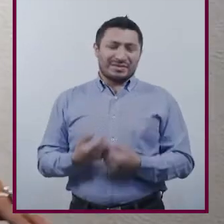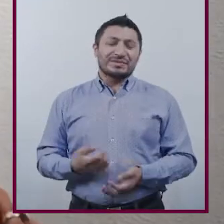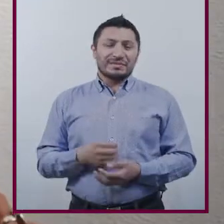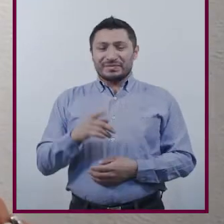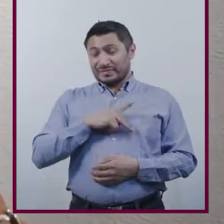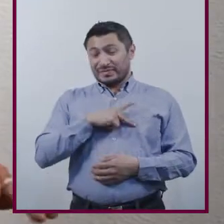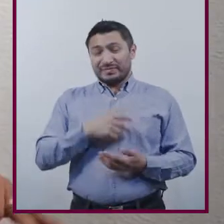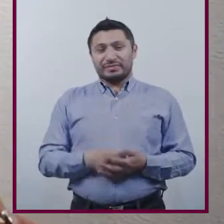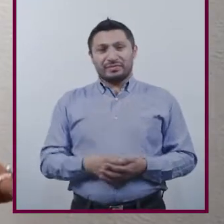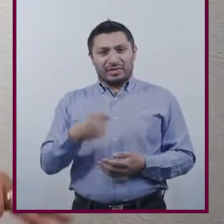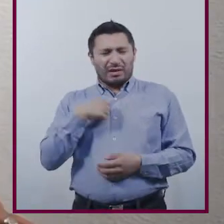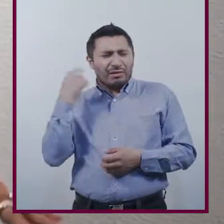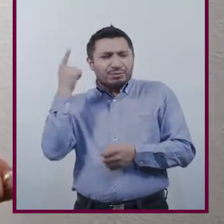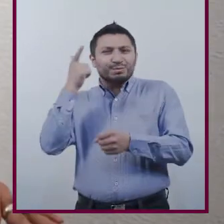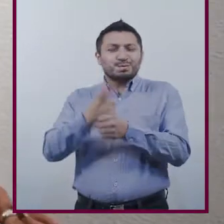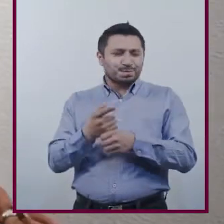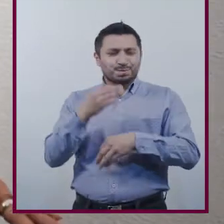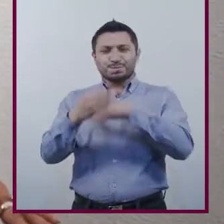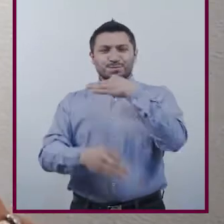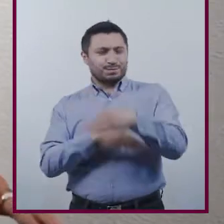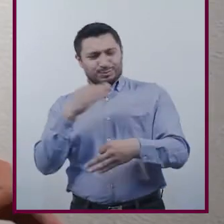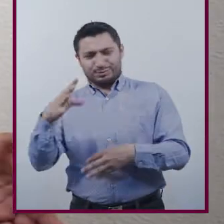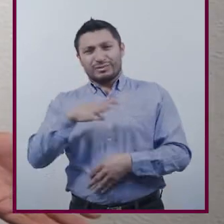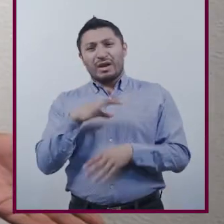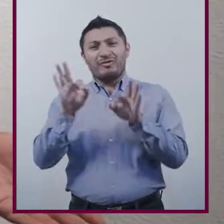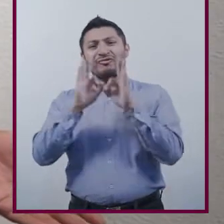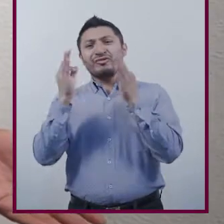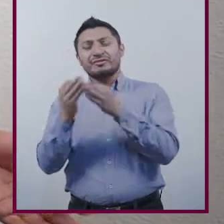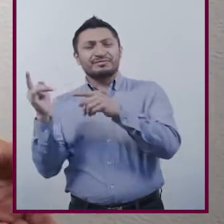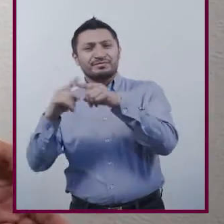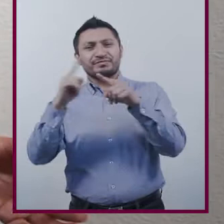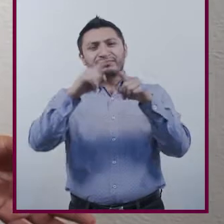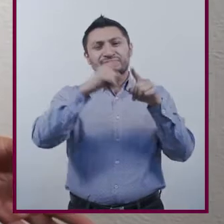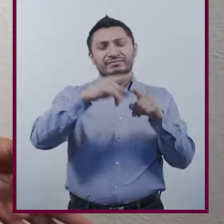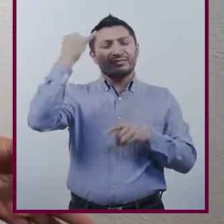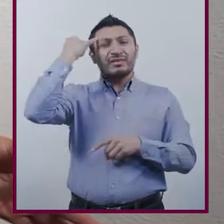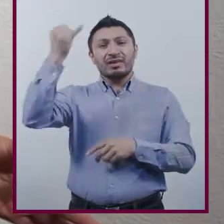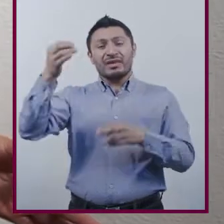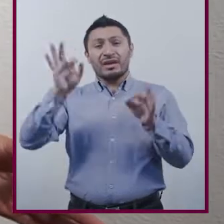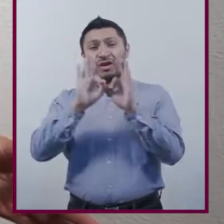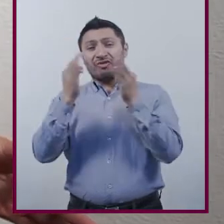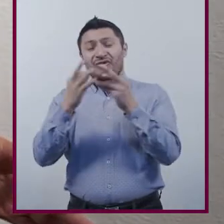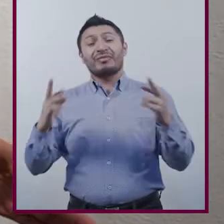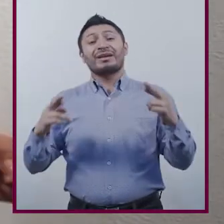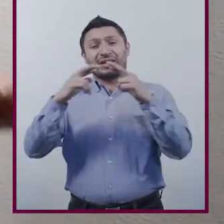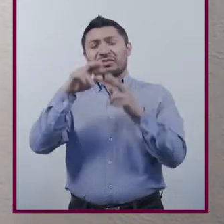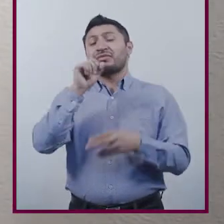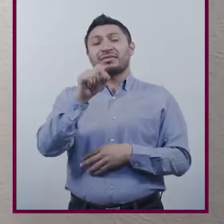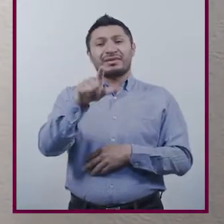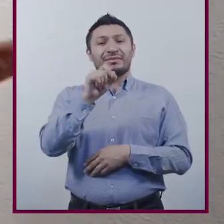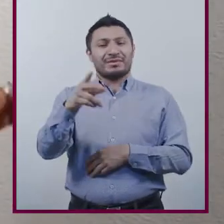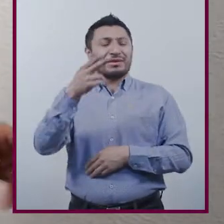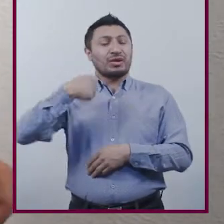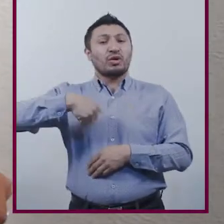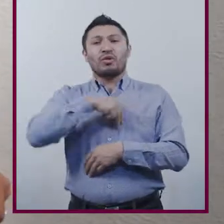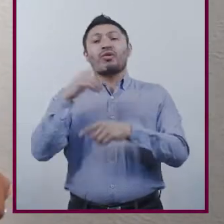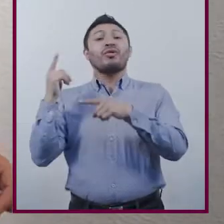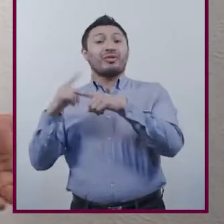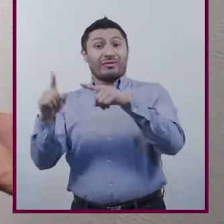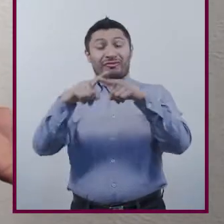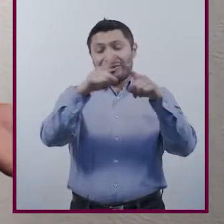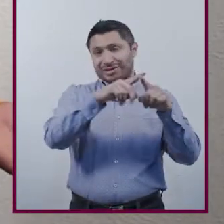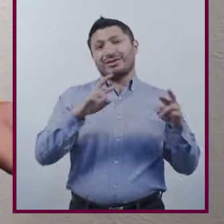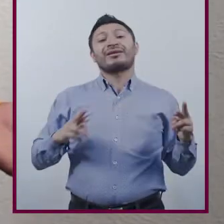de que todos y todas tenemos una manera diferente de ver nuestras creencias religiosas e incluso que somos partícipes de diferentes